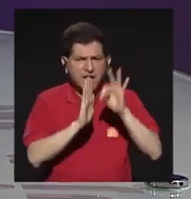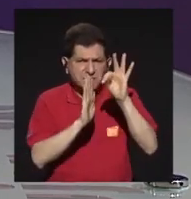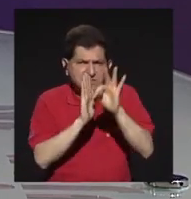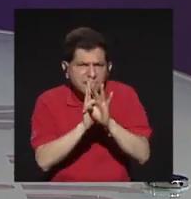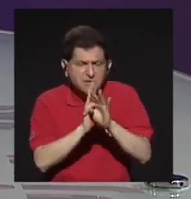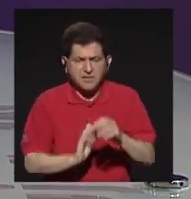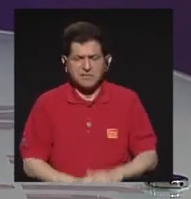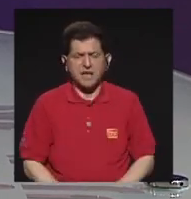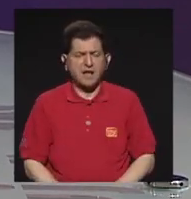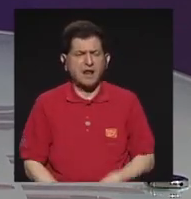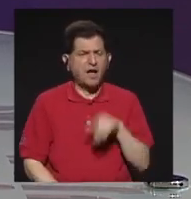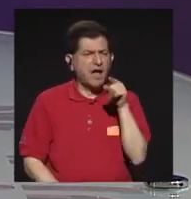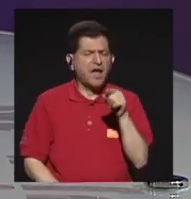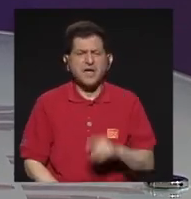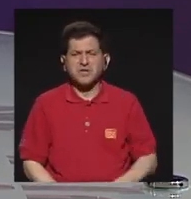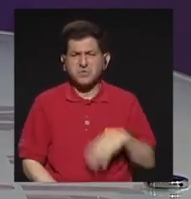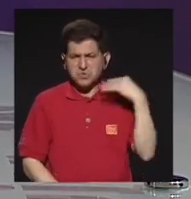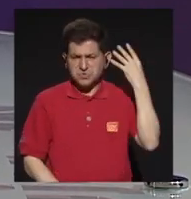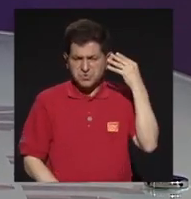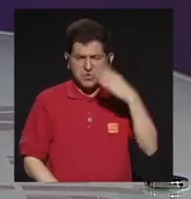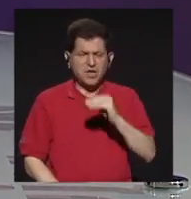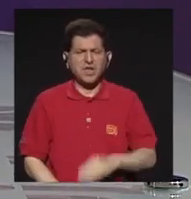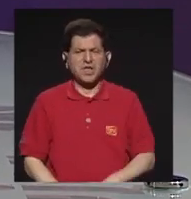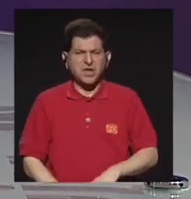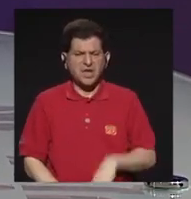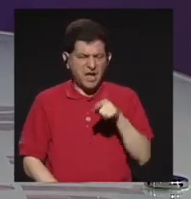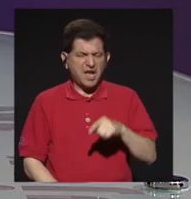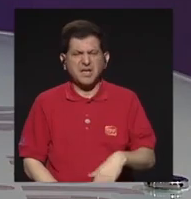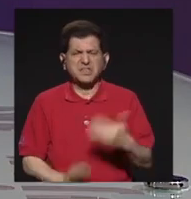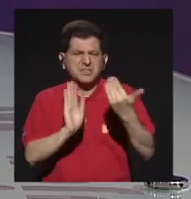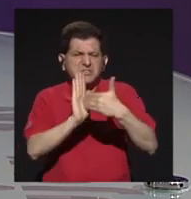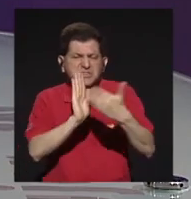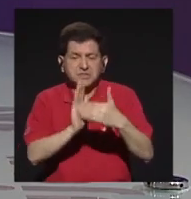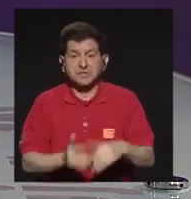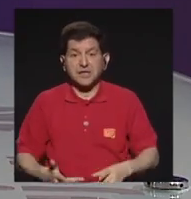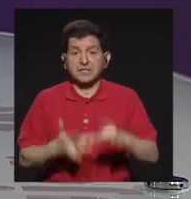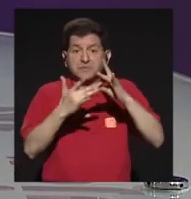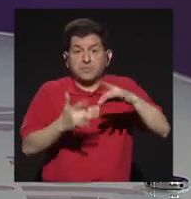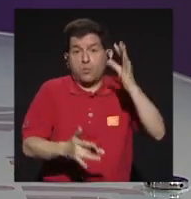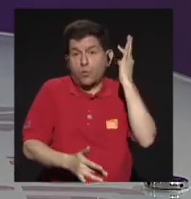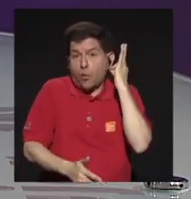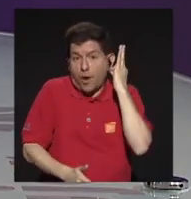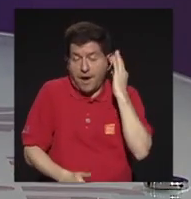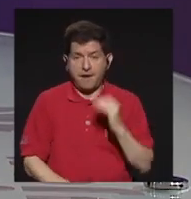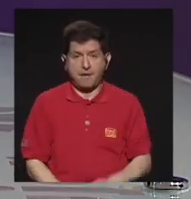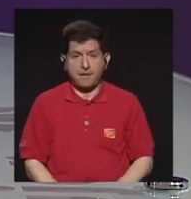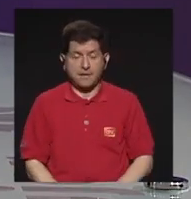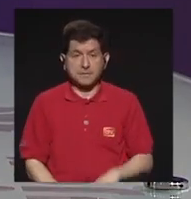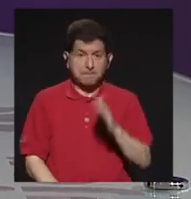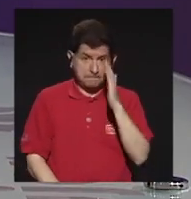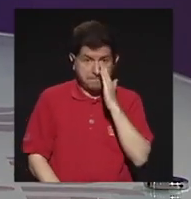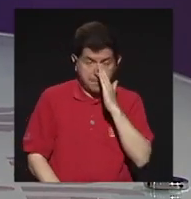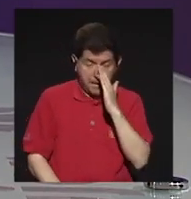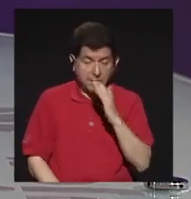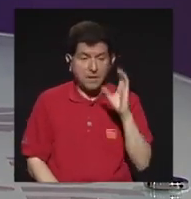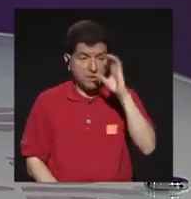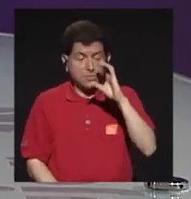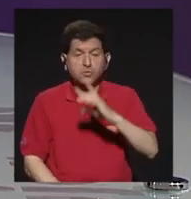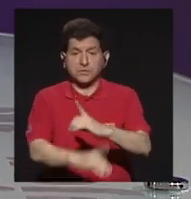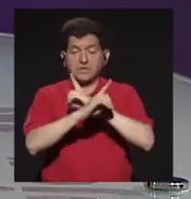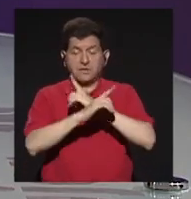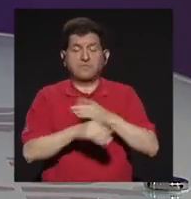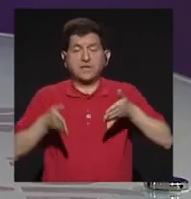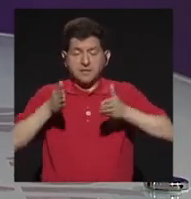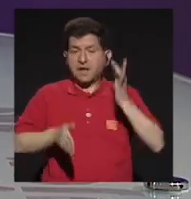son ridiculizados son humillados y sobre todo las mujeres que son quienes salen como madres a defender a su